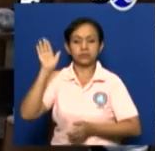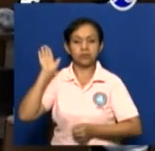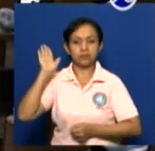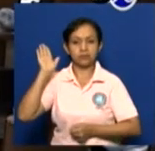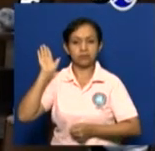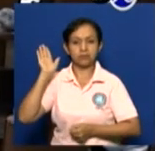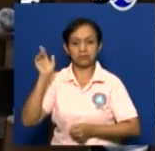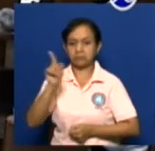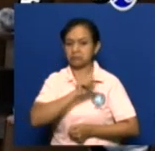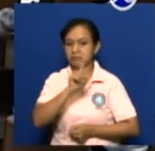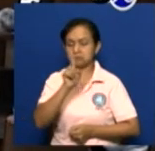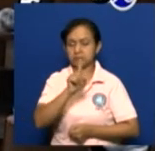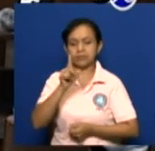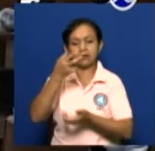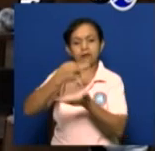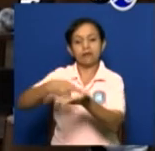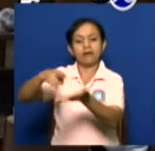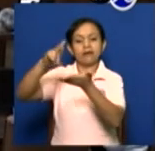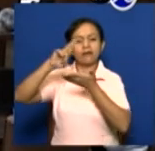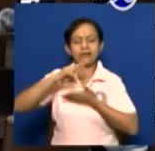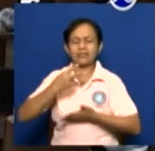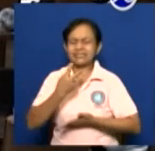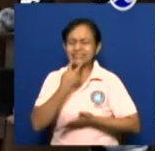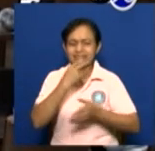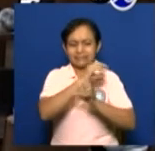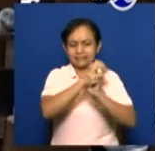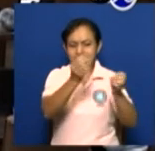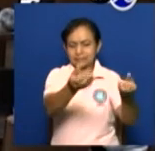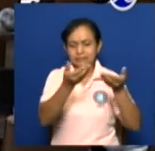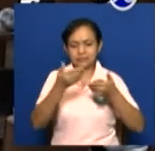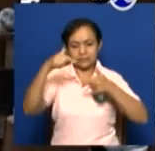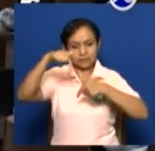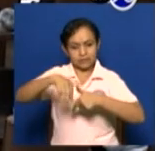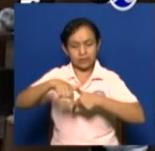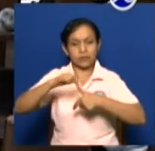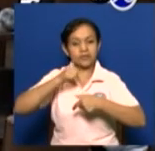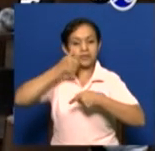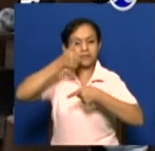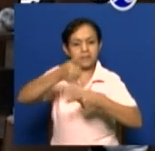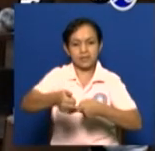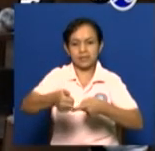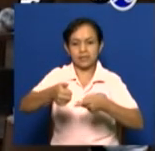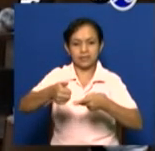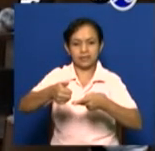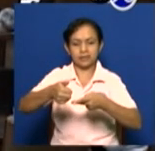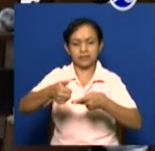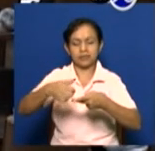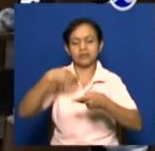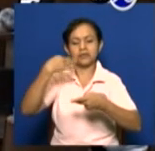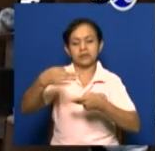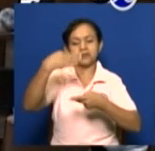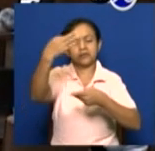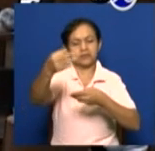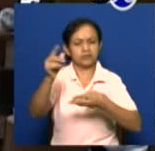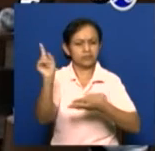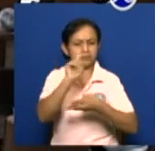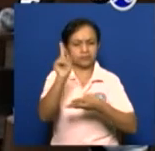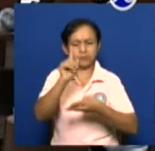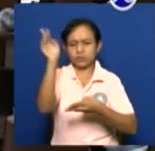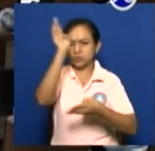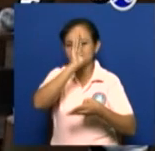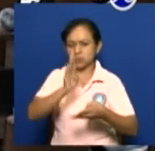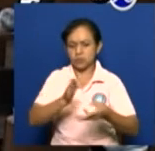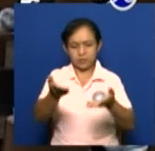No aceptaré regalos de nadie, ni hoy, ni mañana, ni pasado mañana, ni